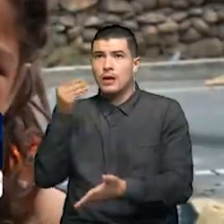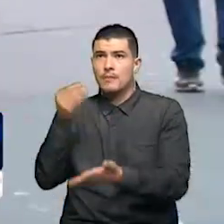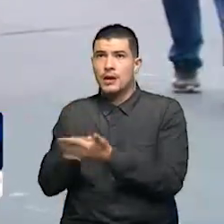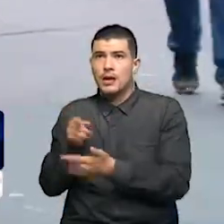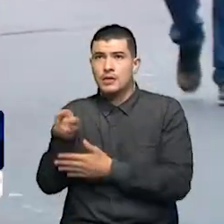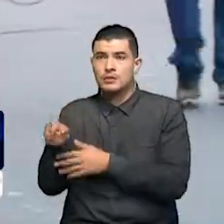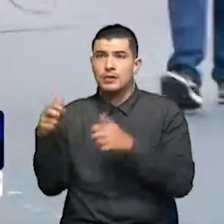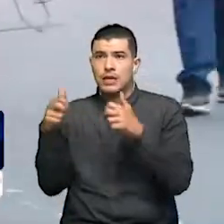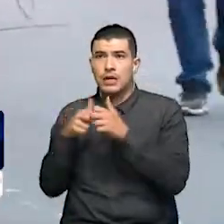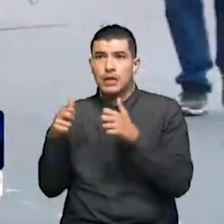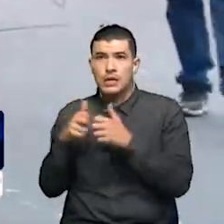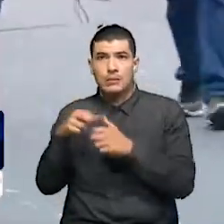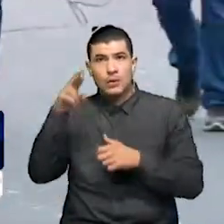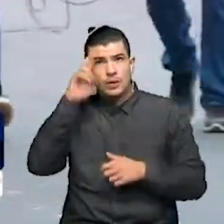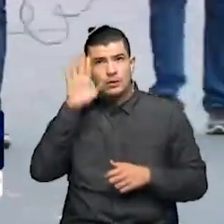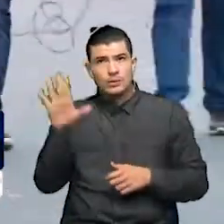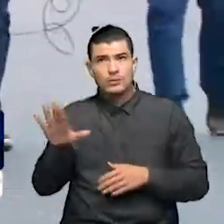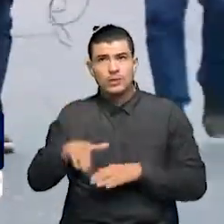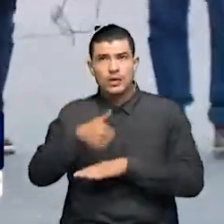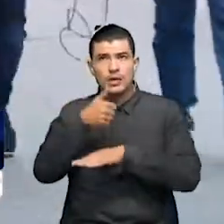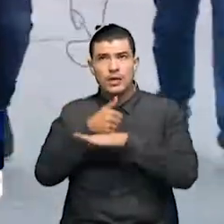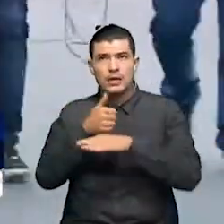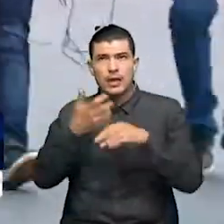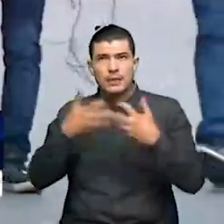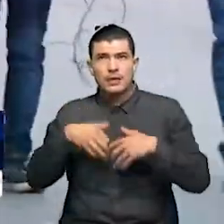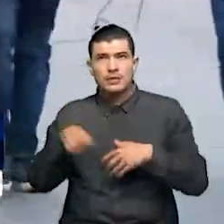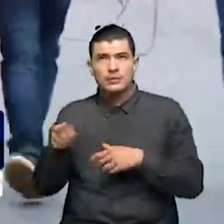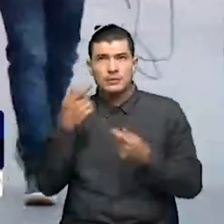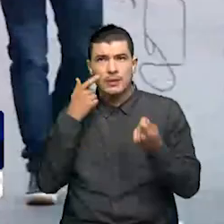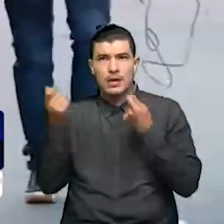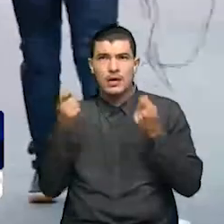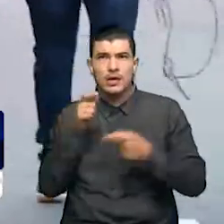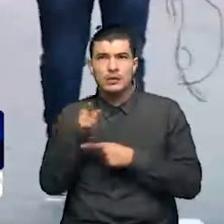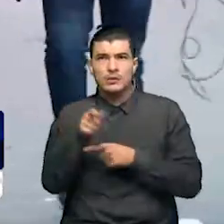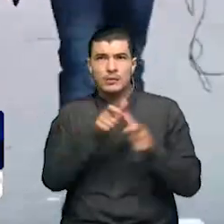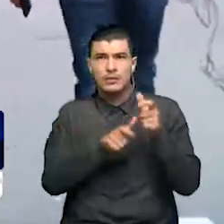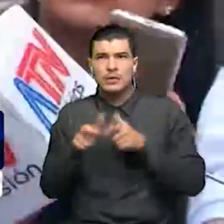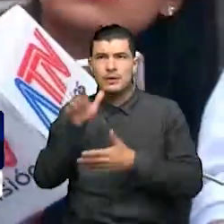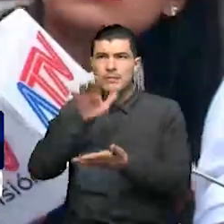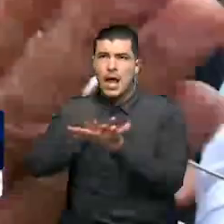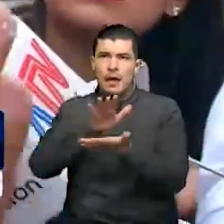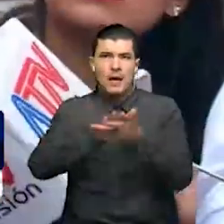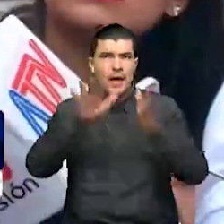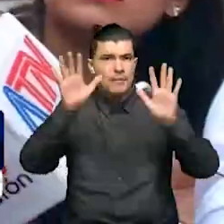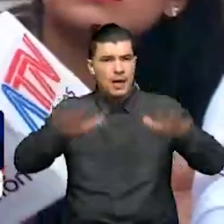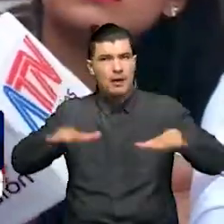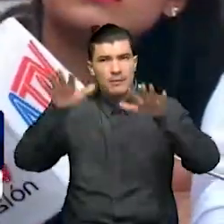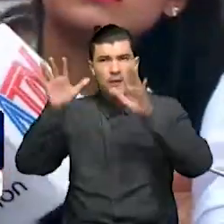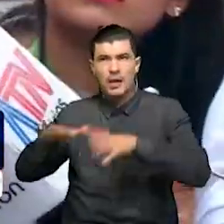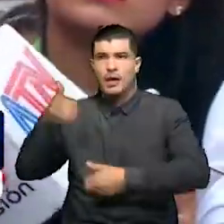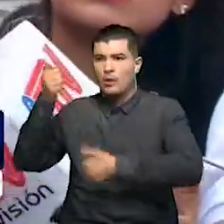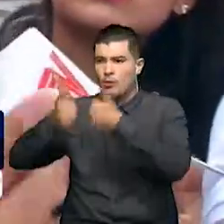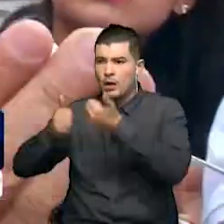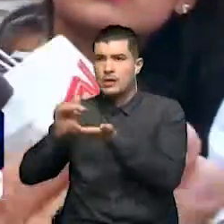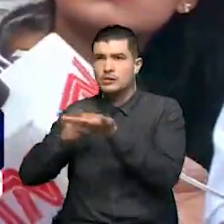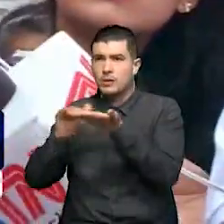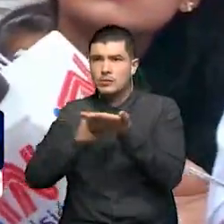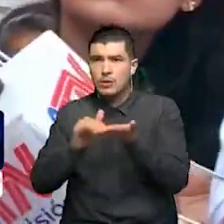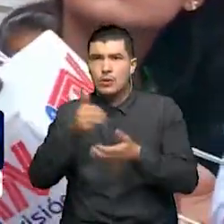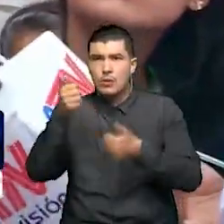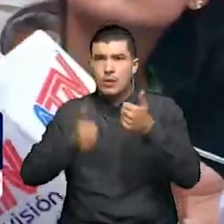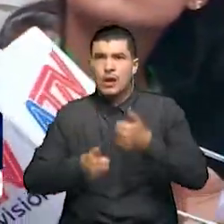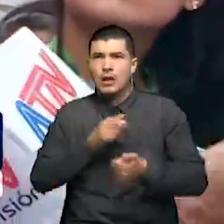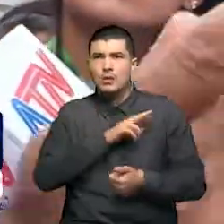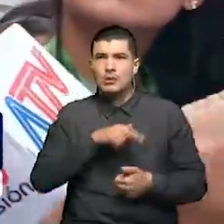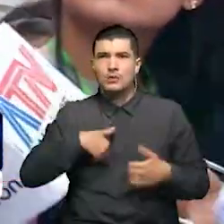de la luz el gerente del concesionario que opera el acueducto tranquilizó los ánimos cuál es la solución ya